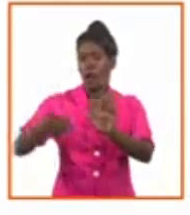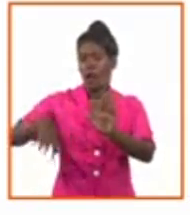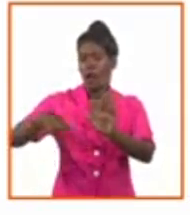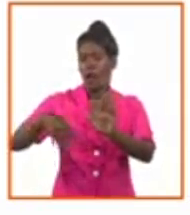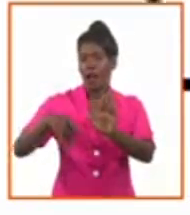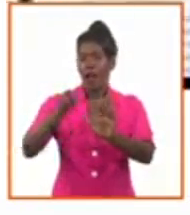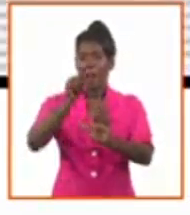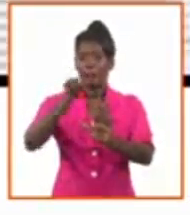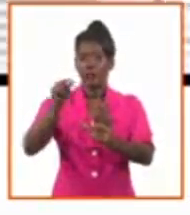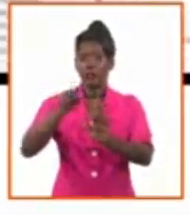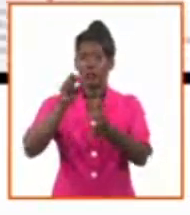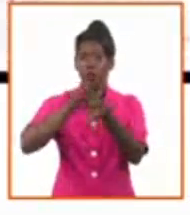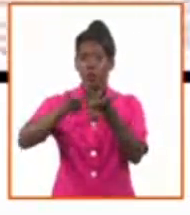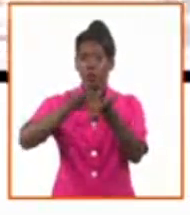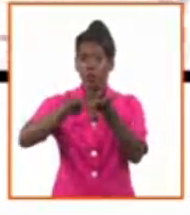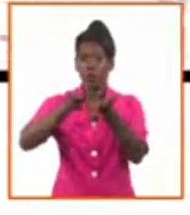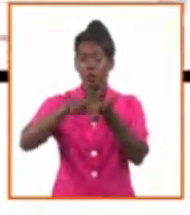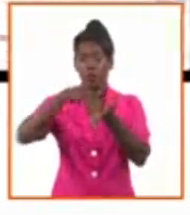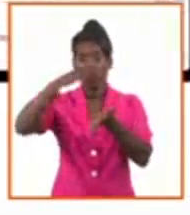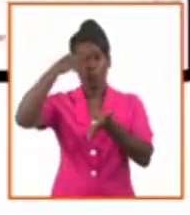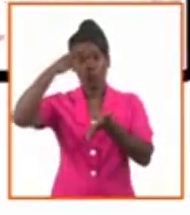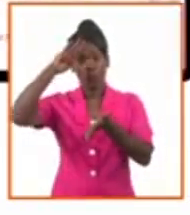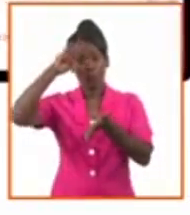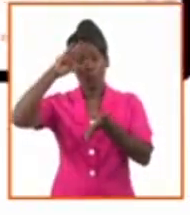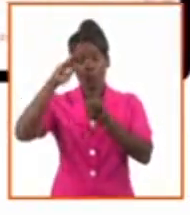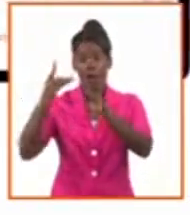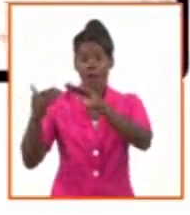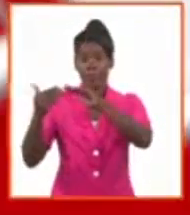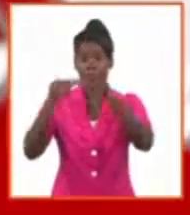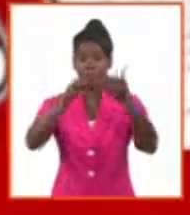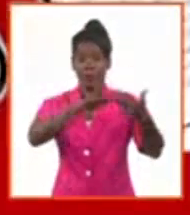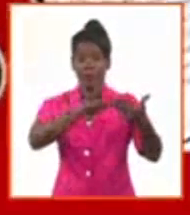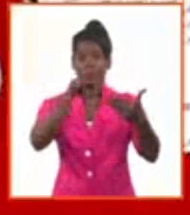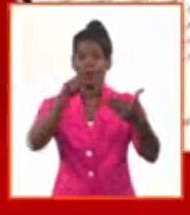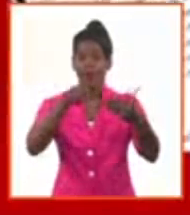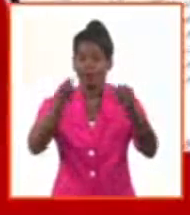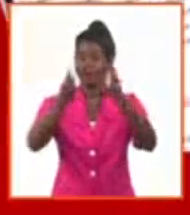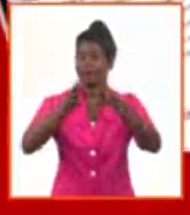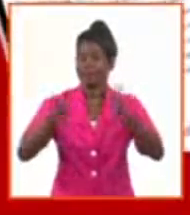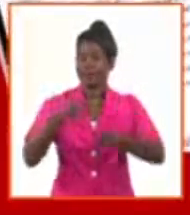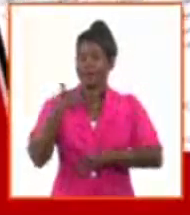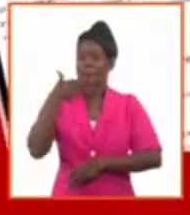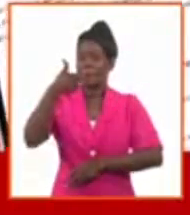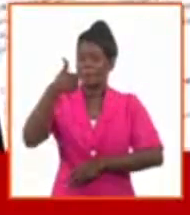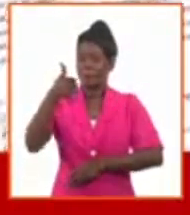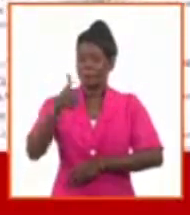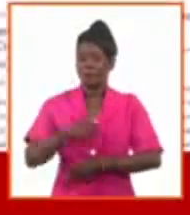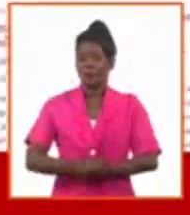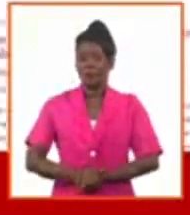comentarios de nuestros lectores. Cuba Debate. Una mirada desde Cuba en el espacio público digital.